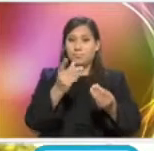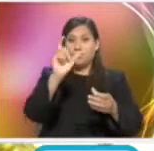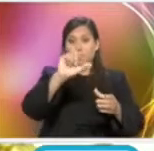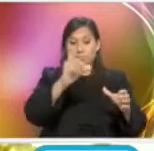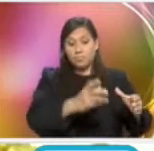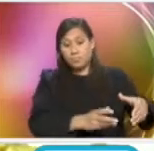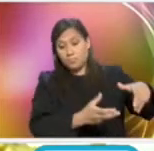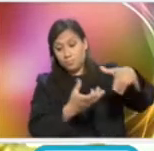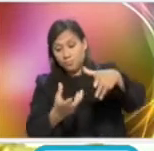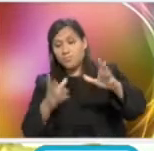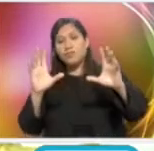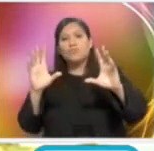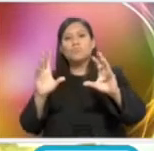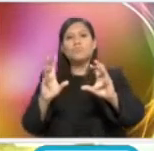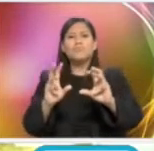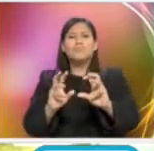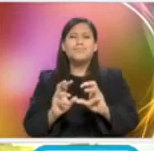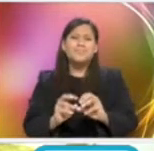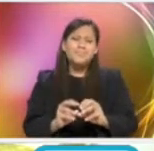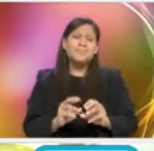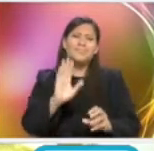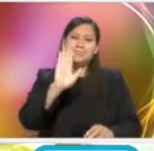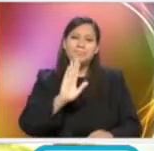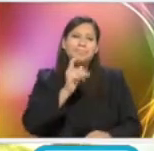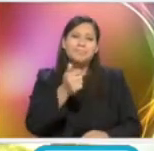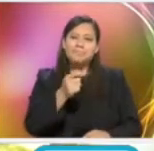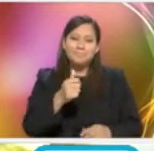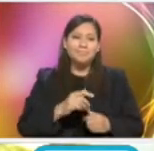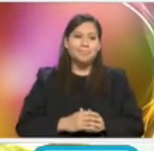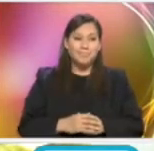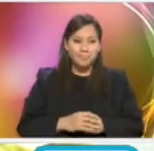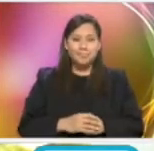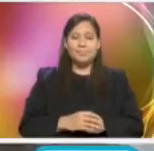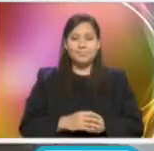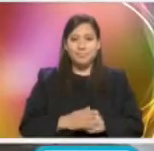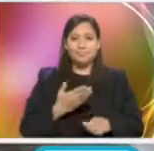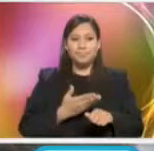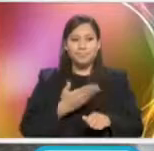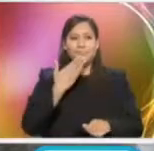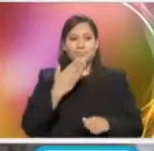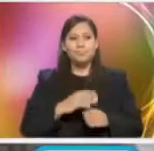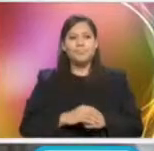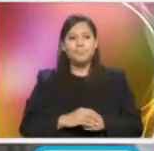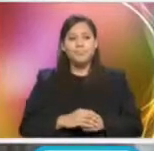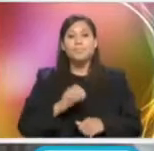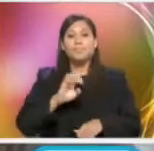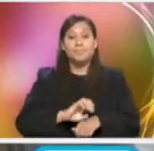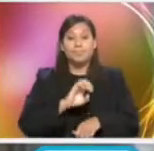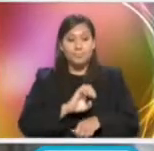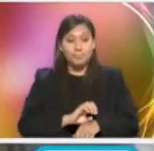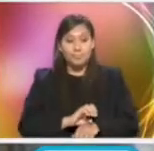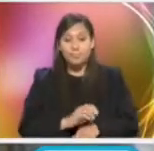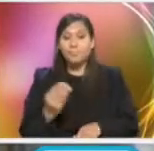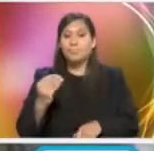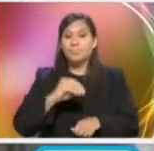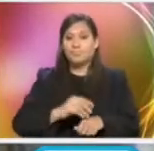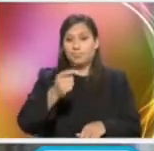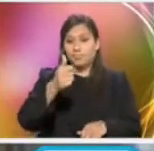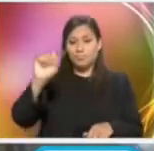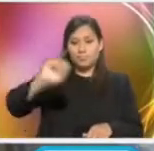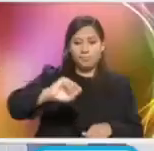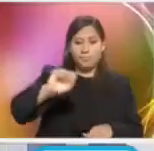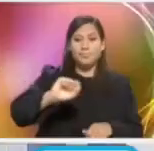a la olla, se va a hacer nada, ¿no? Muy bien. Entonces, vamos aquí a poner un poco de sal